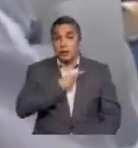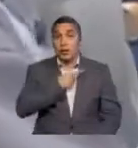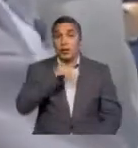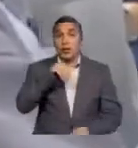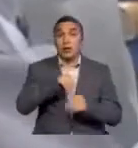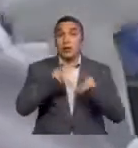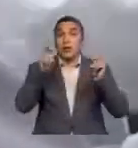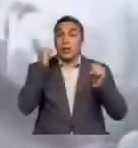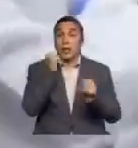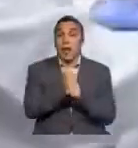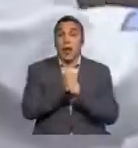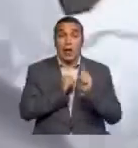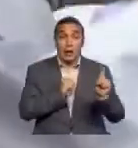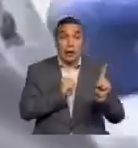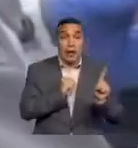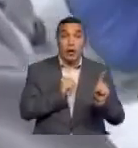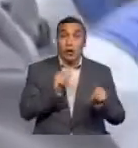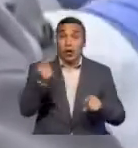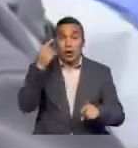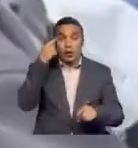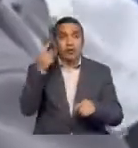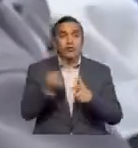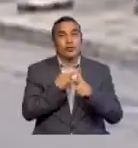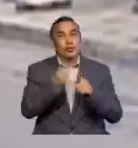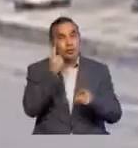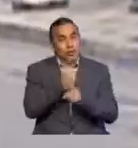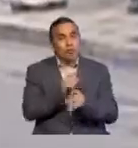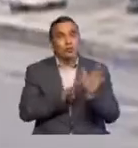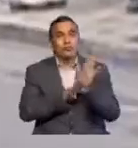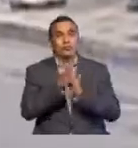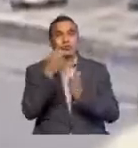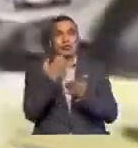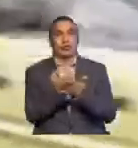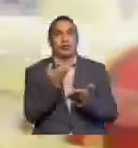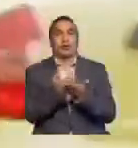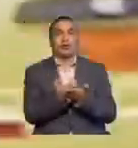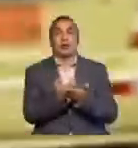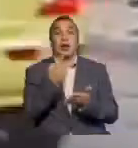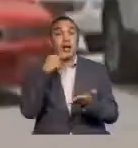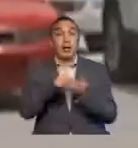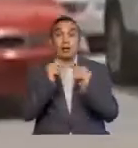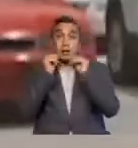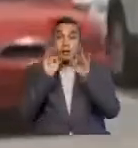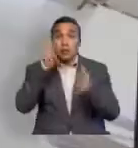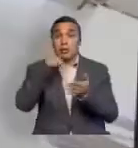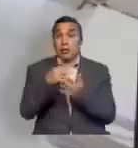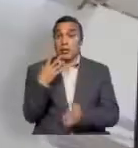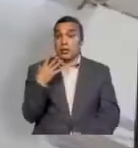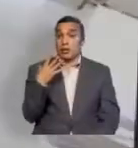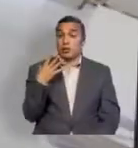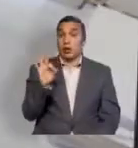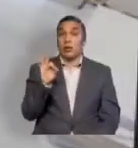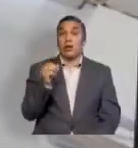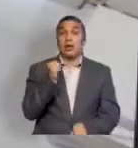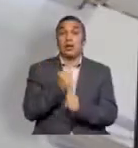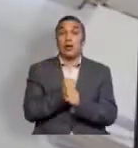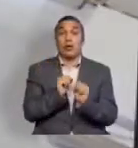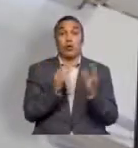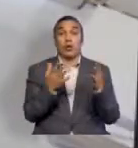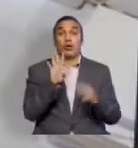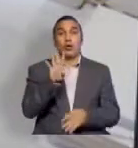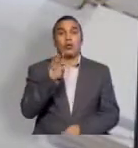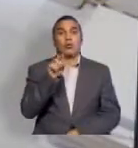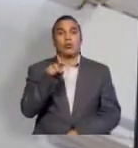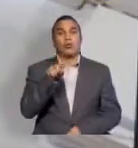en materia laboral han permitido reactivar la economía por ejemplo en septiembre de 2019 el desempleo era del